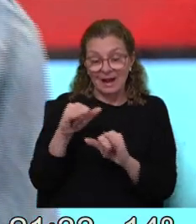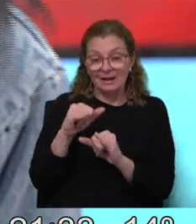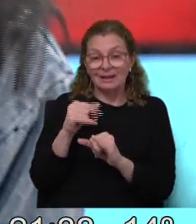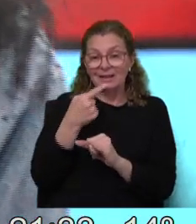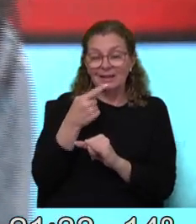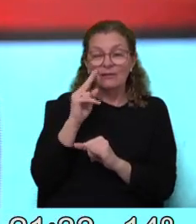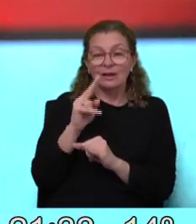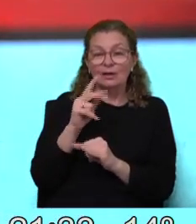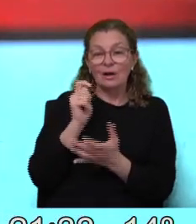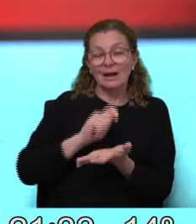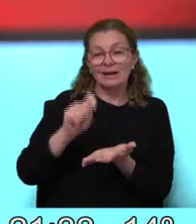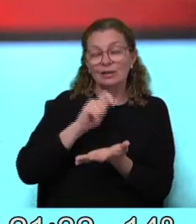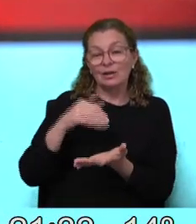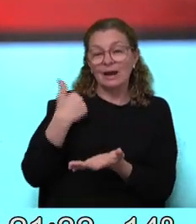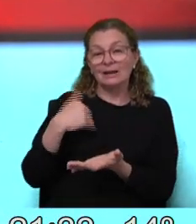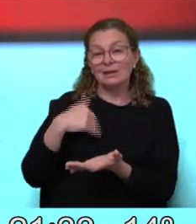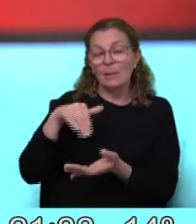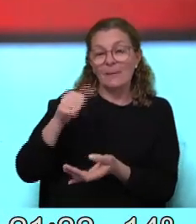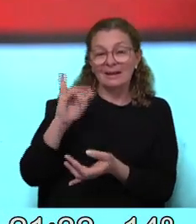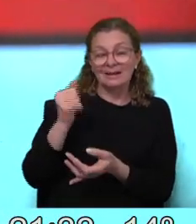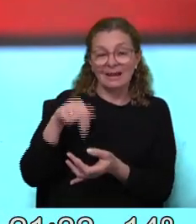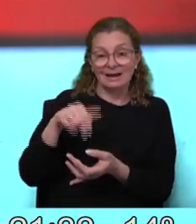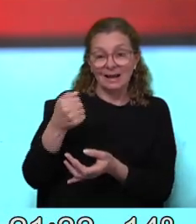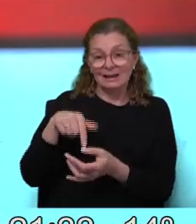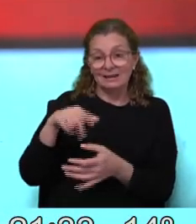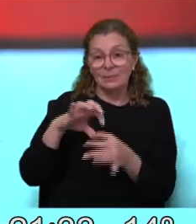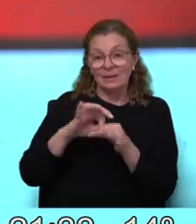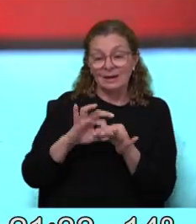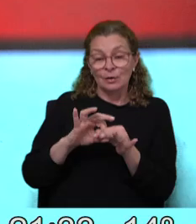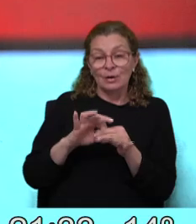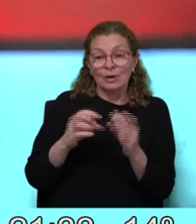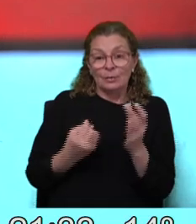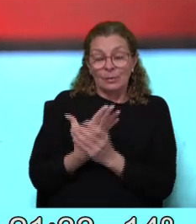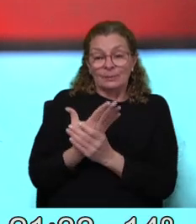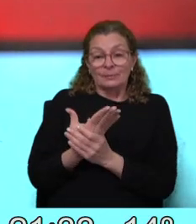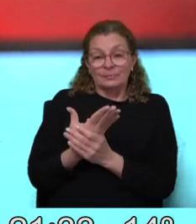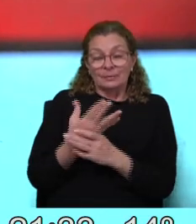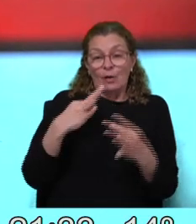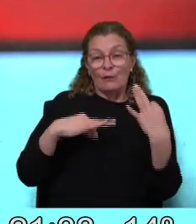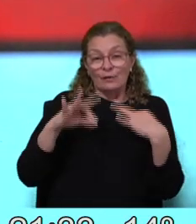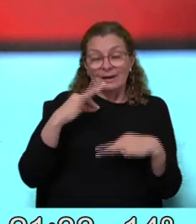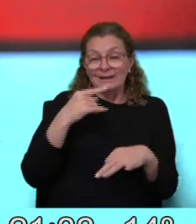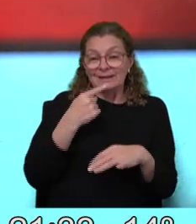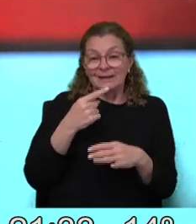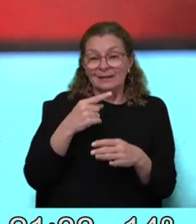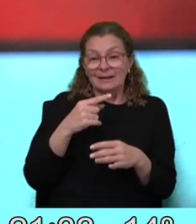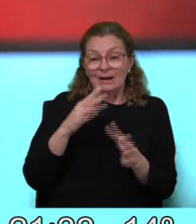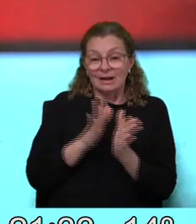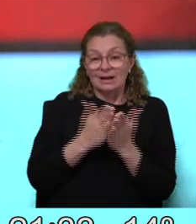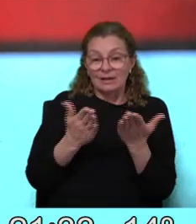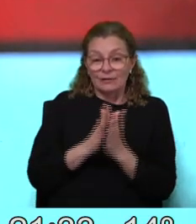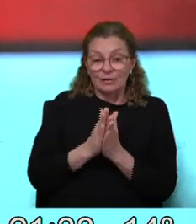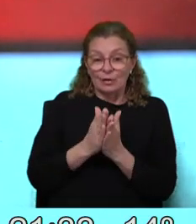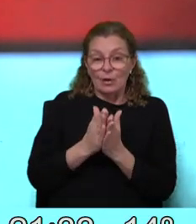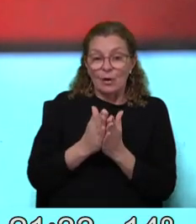que ver con la escritora argentina Mariana Enríquez, porque este miércoles se estrena la obra que está basada en su libro de cuentos, Las